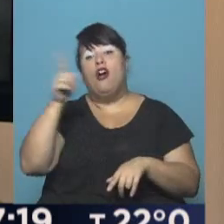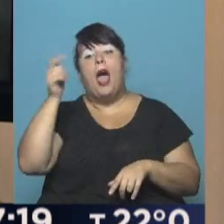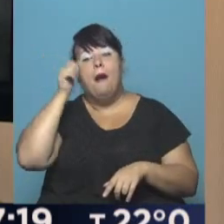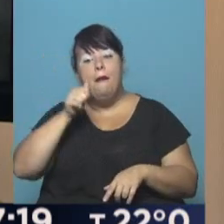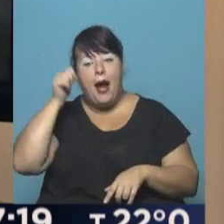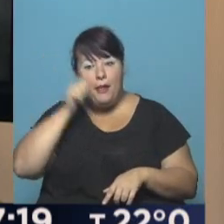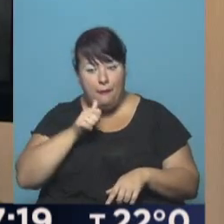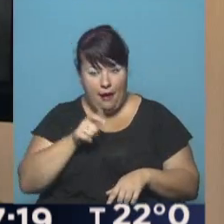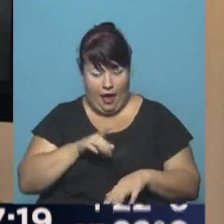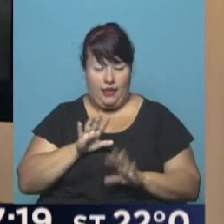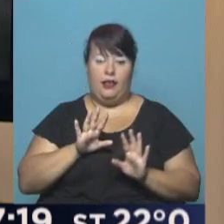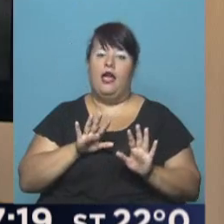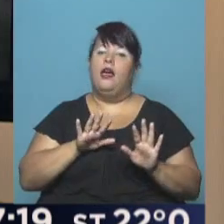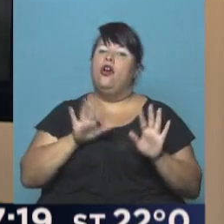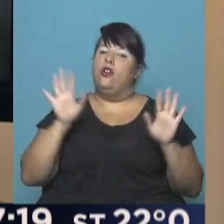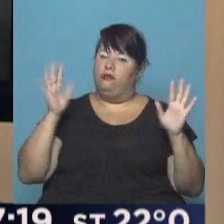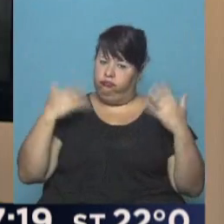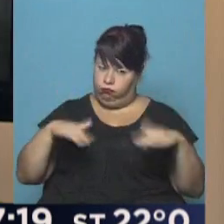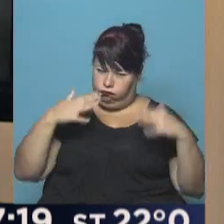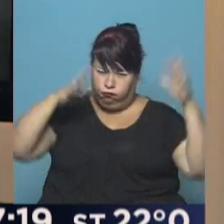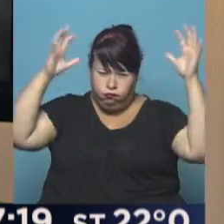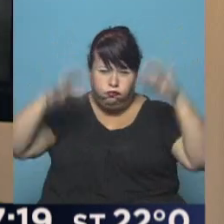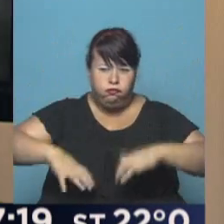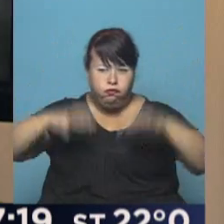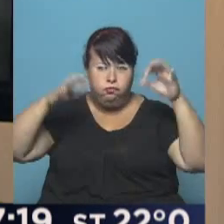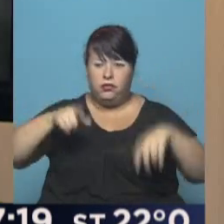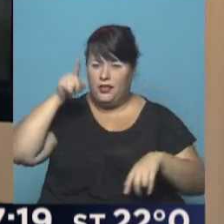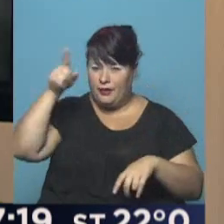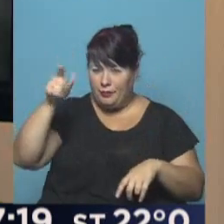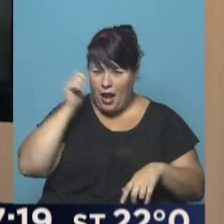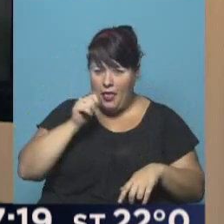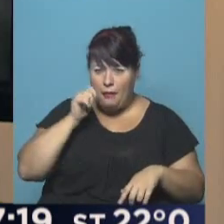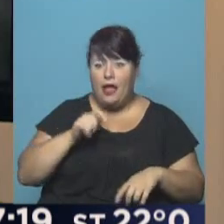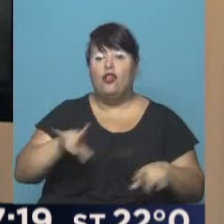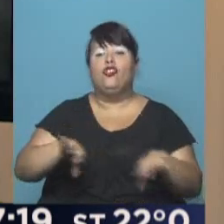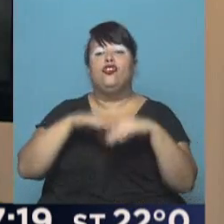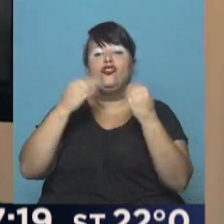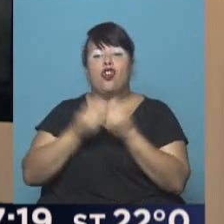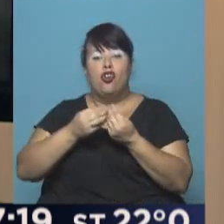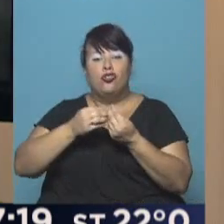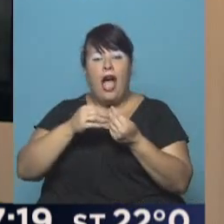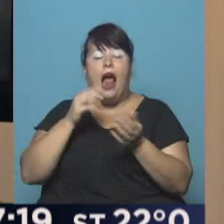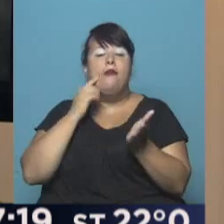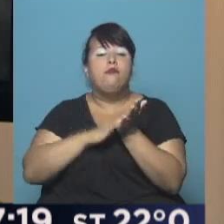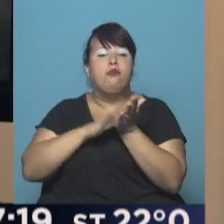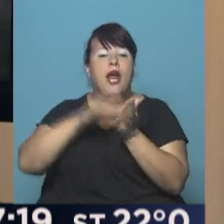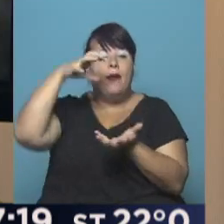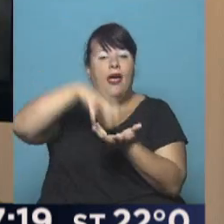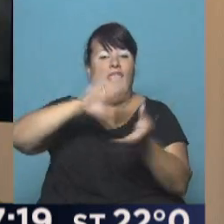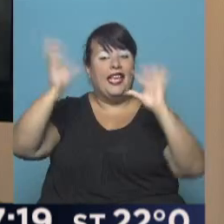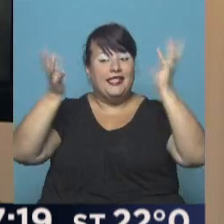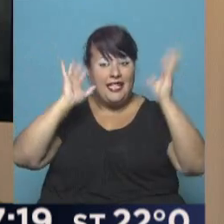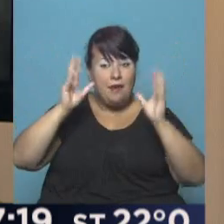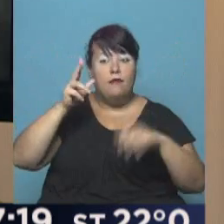del Plata. Muy fuerte el diluvio que cayó allí. El total de agua registrada en la estación